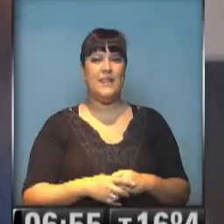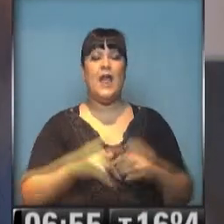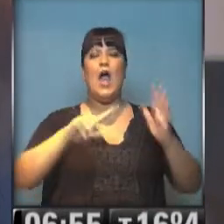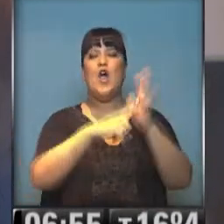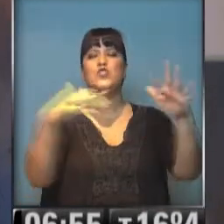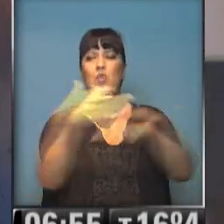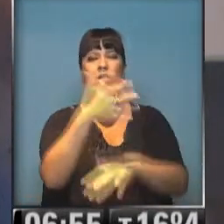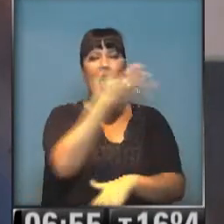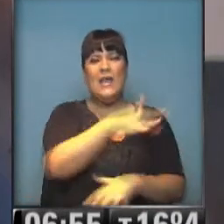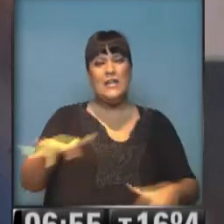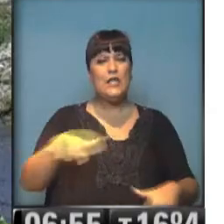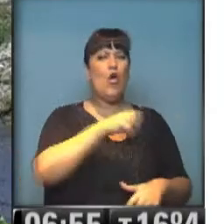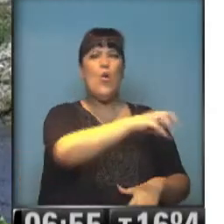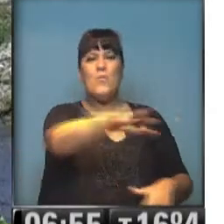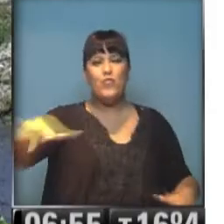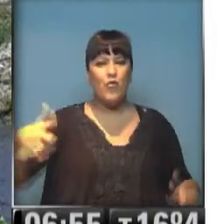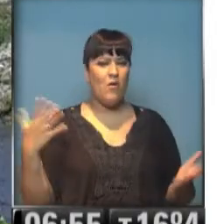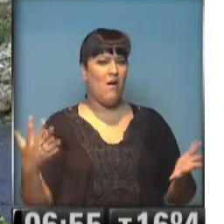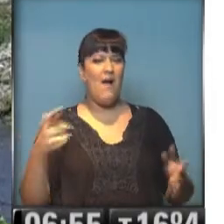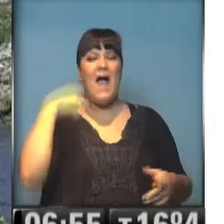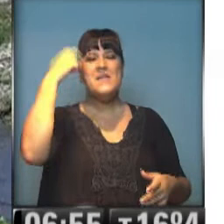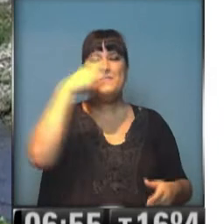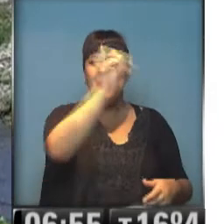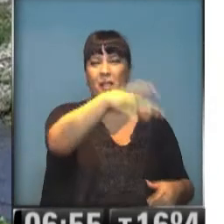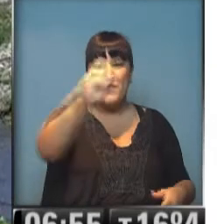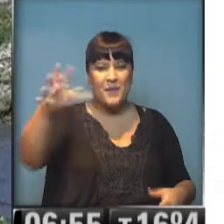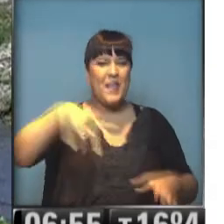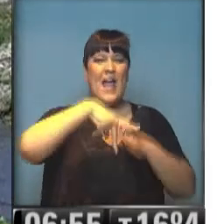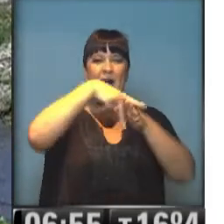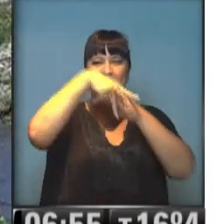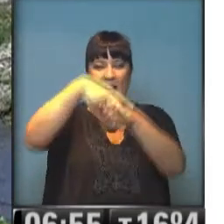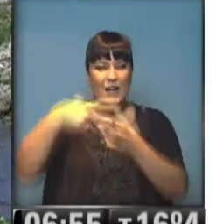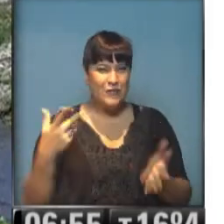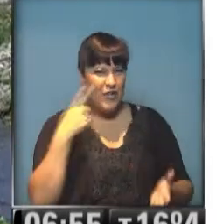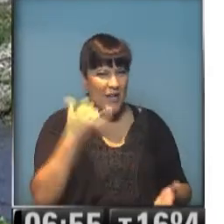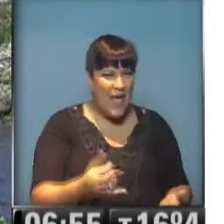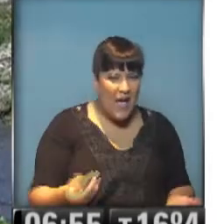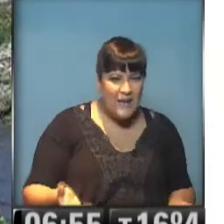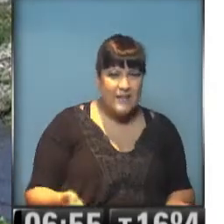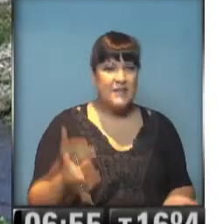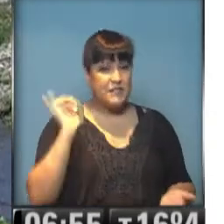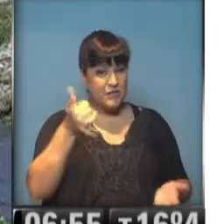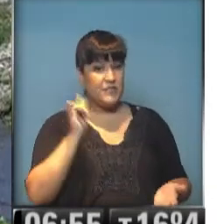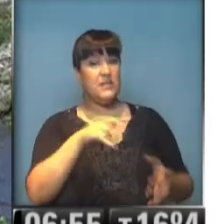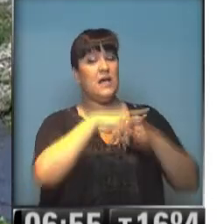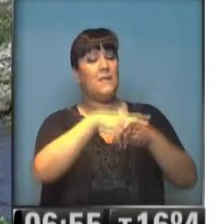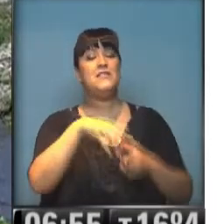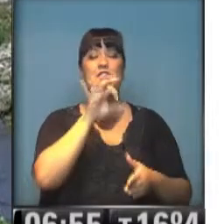el río, los paisajes. Ahí los animalitos. Un caballito, cabritas. ¿Qué hay ahí? Sí, hay caballitos,